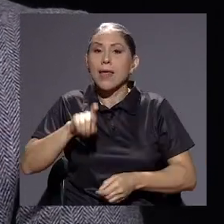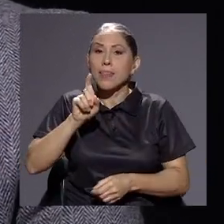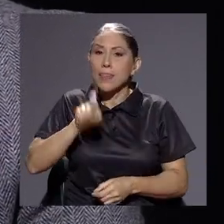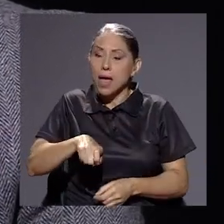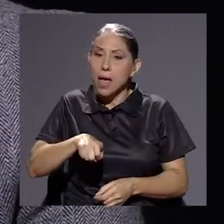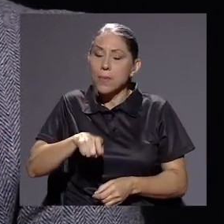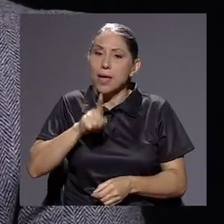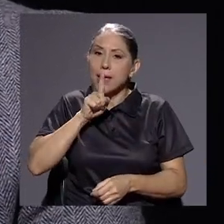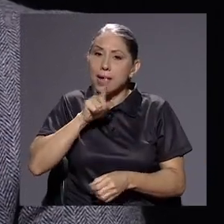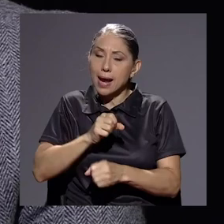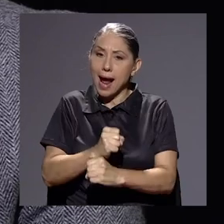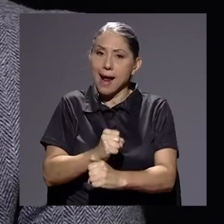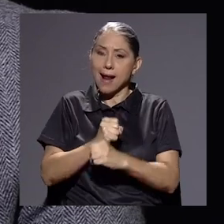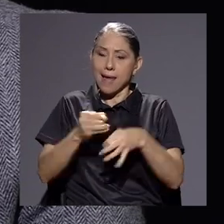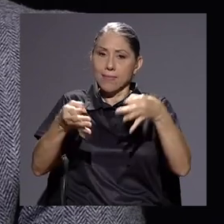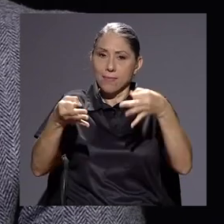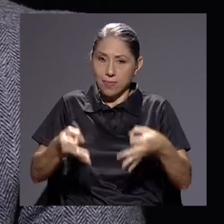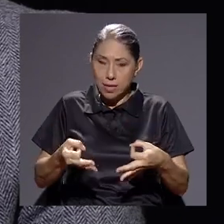en ese sentido,